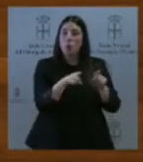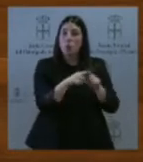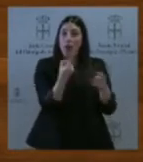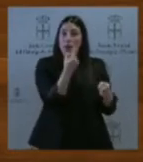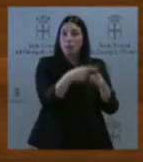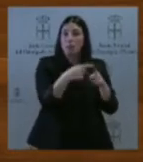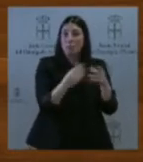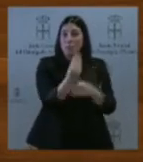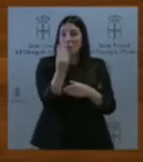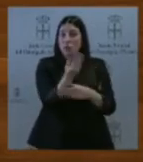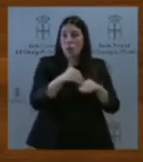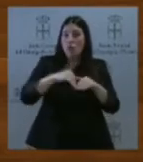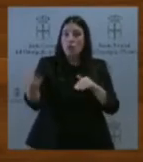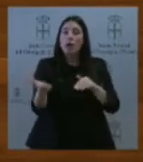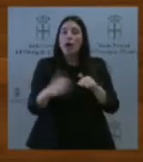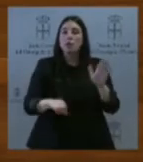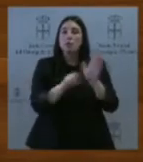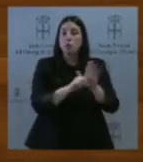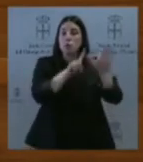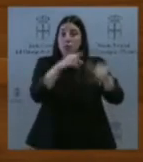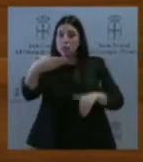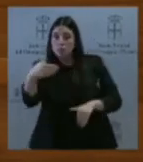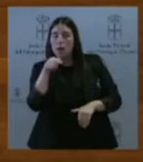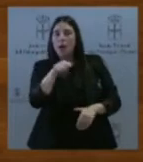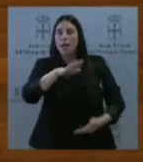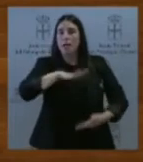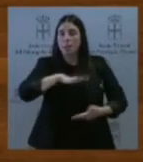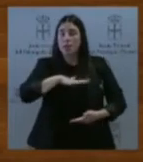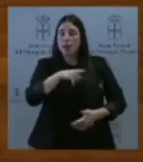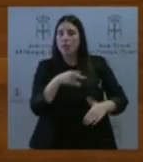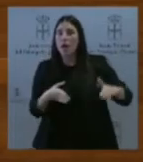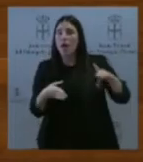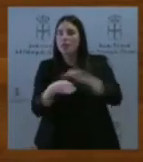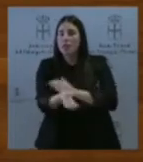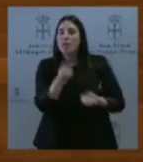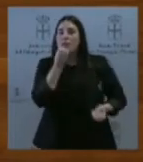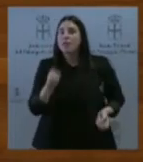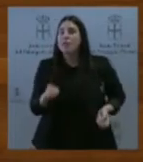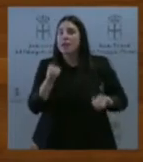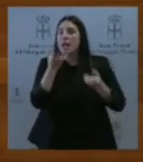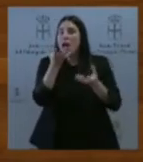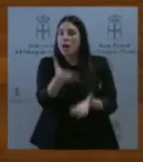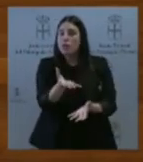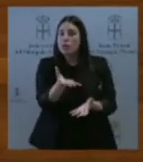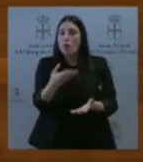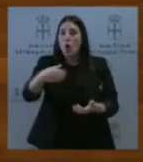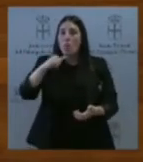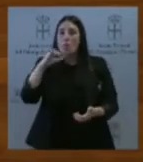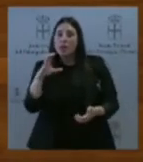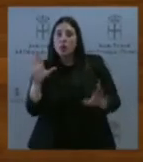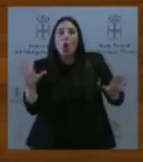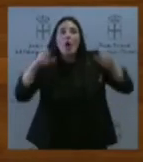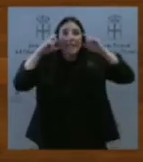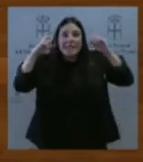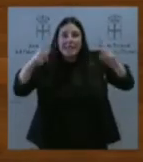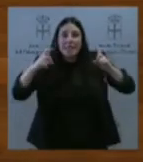capacidad de acceder a la declaración BIC, al menos al intento. Es decir, estamos hablando de voluntad